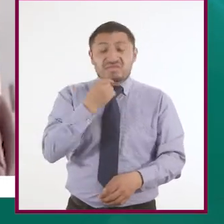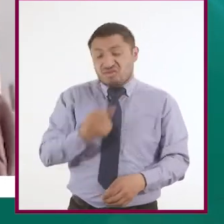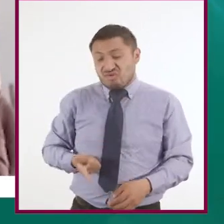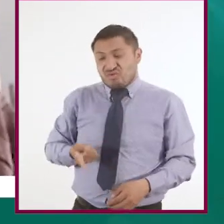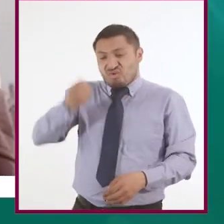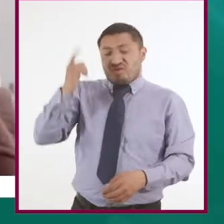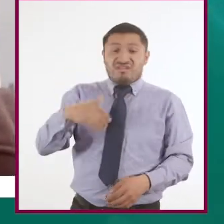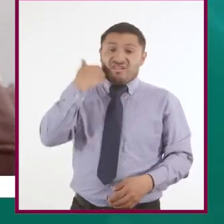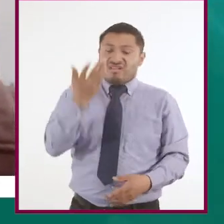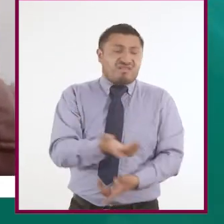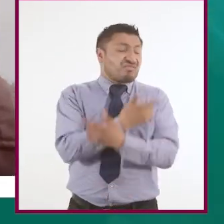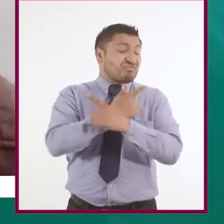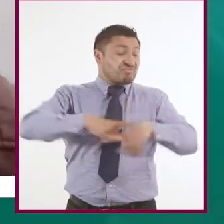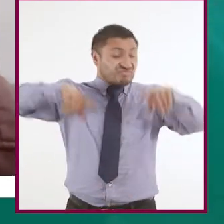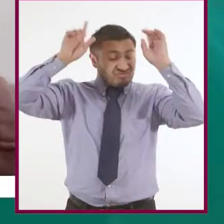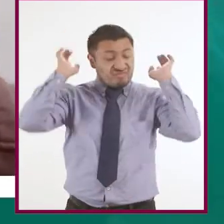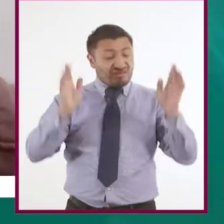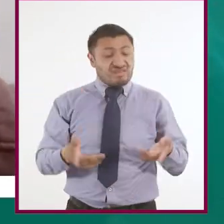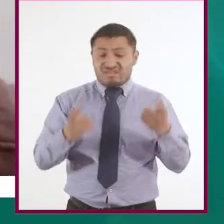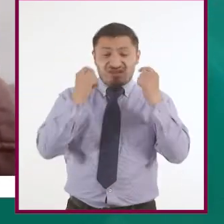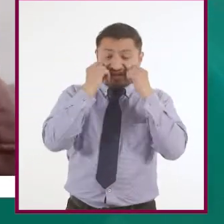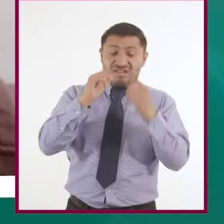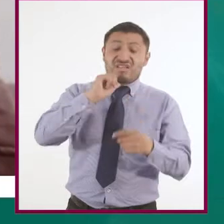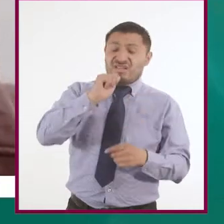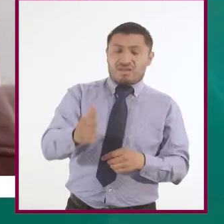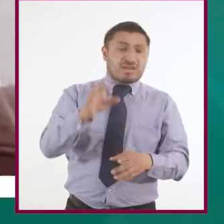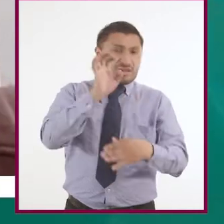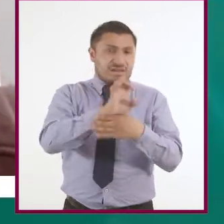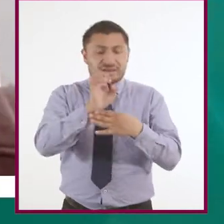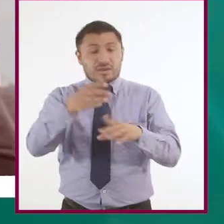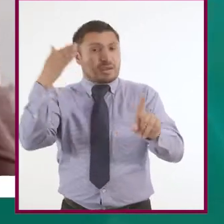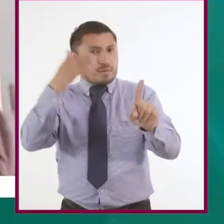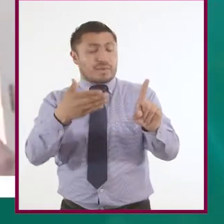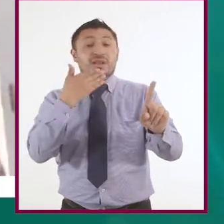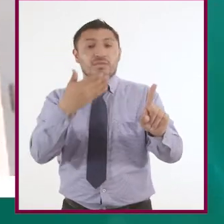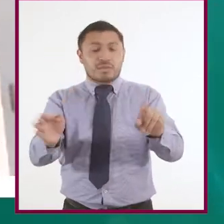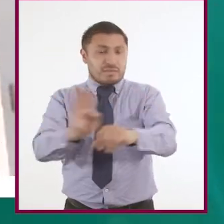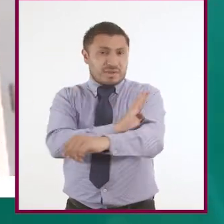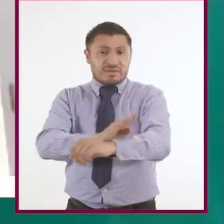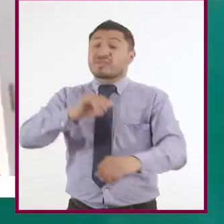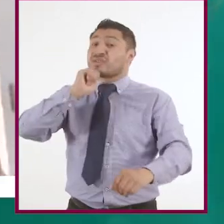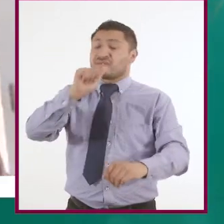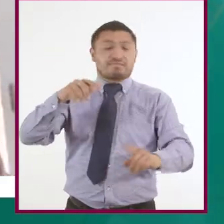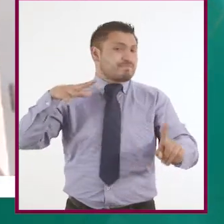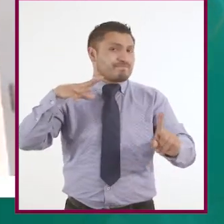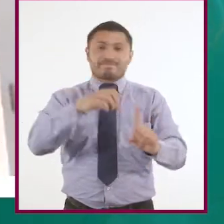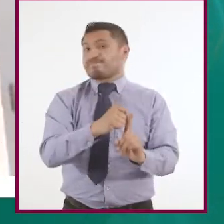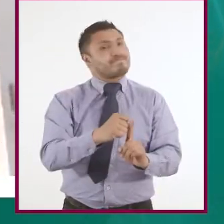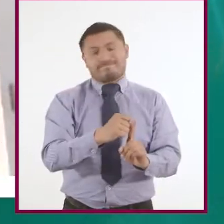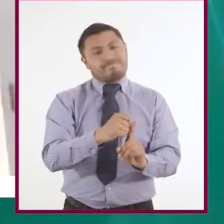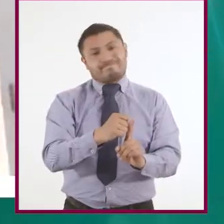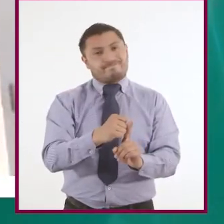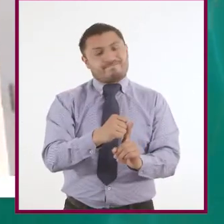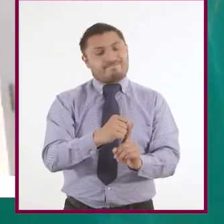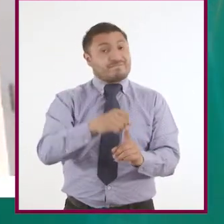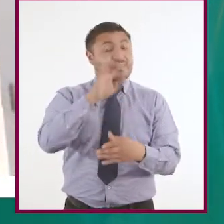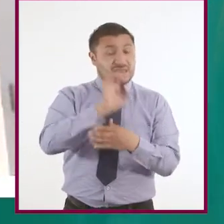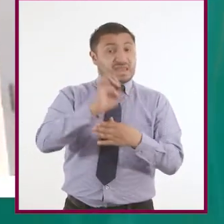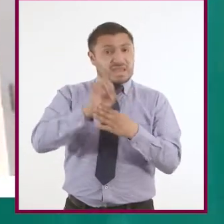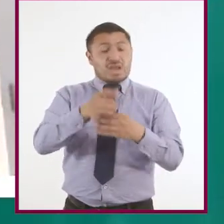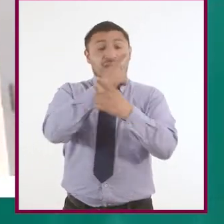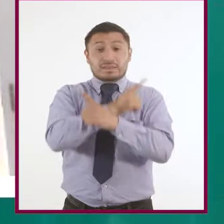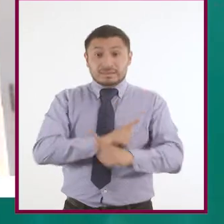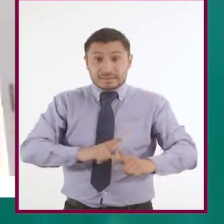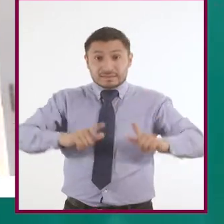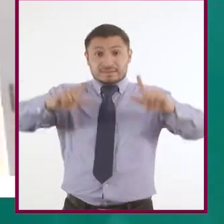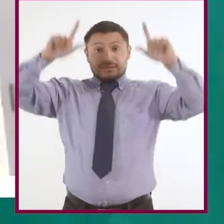pequeños, entonces no podremos lograr esos fines, esos bienes que nos gustaría. Por lo tanto, la